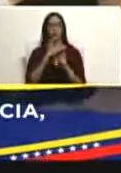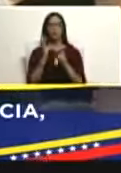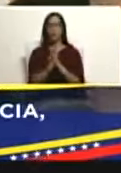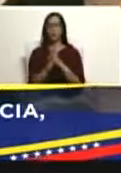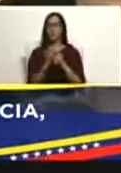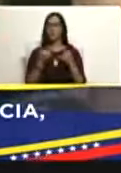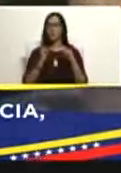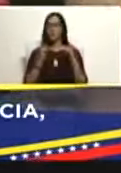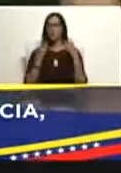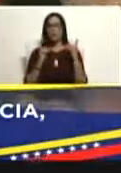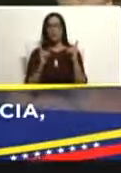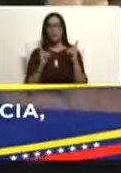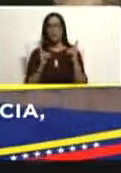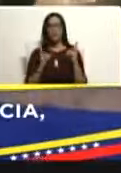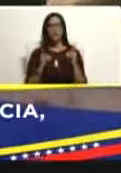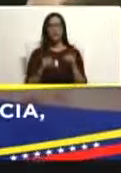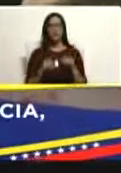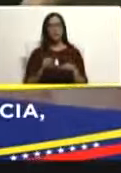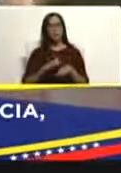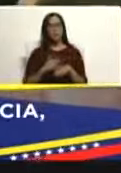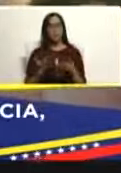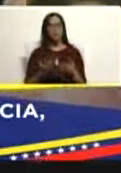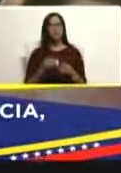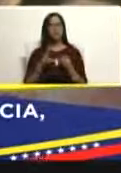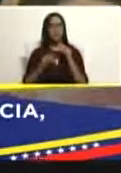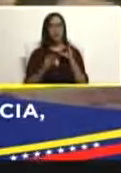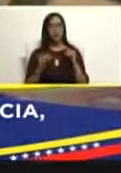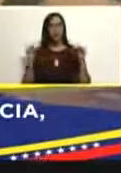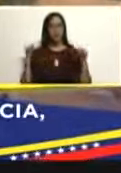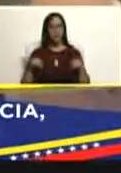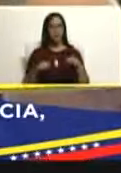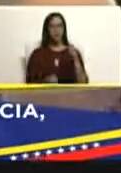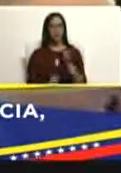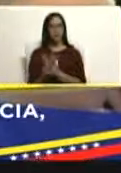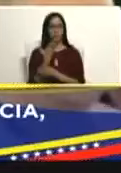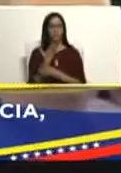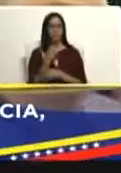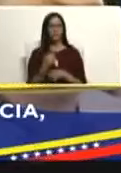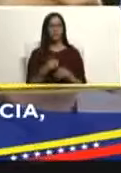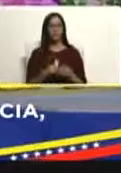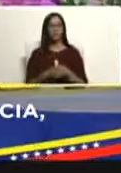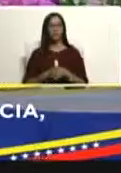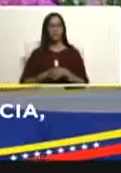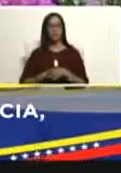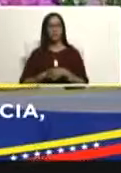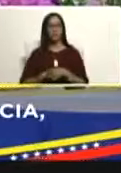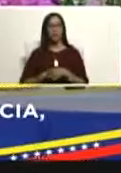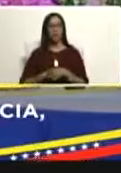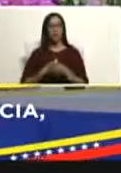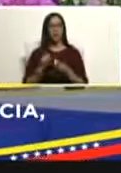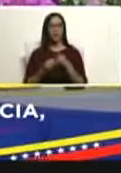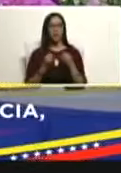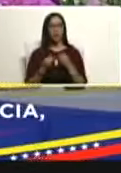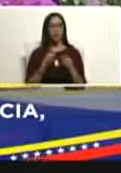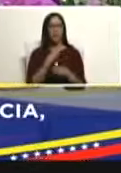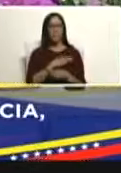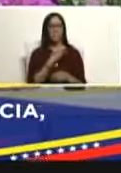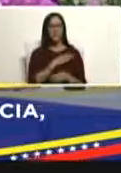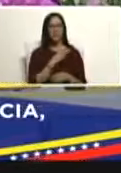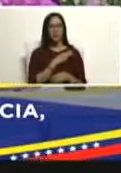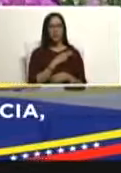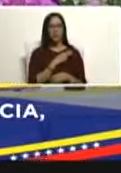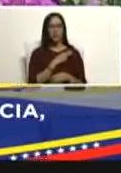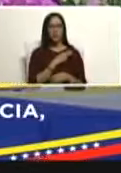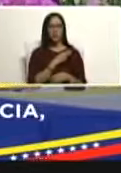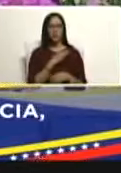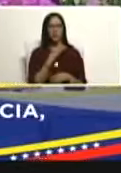con independencia plena. Por eso estamos lanzando hoy, iremos como con las grandes misiones,